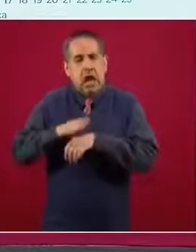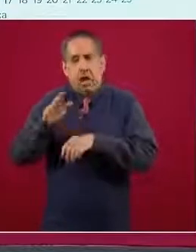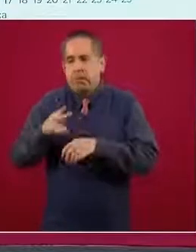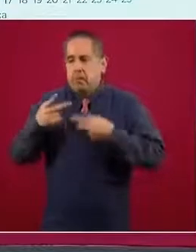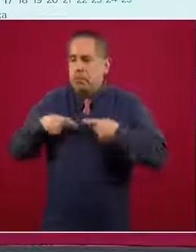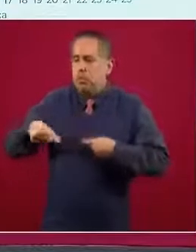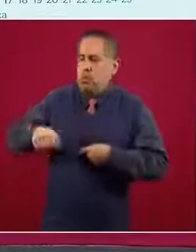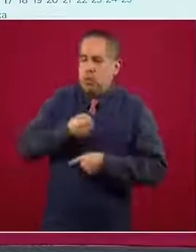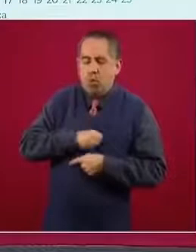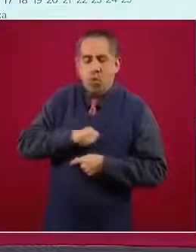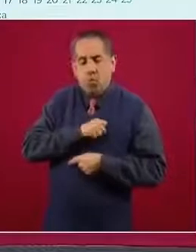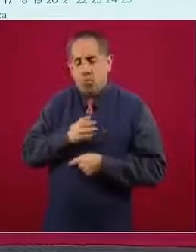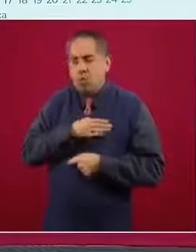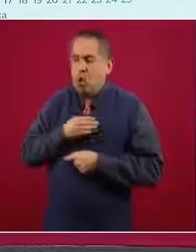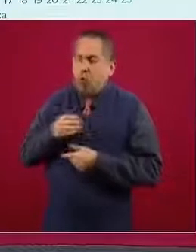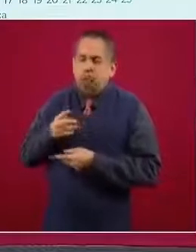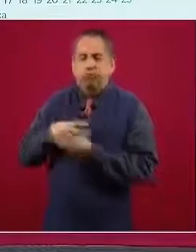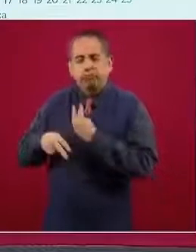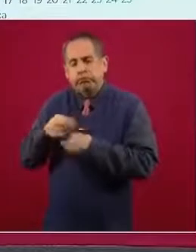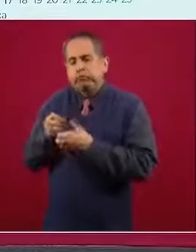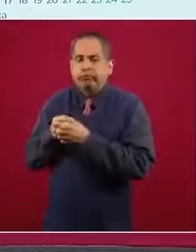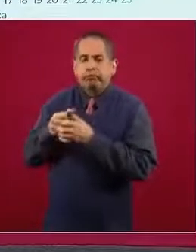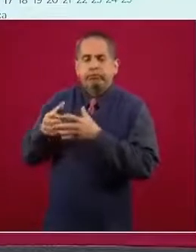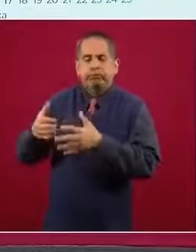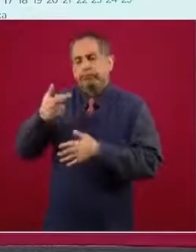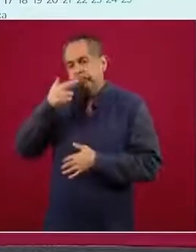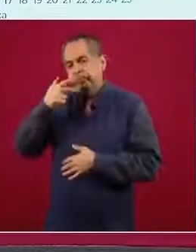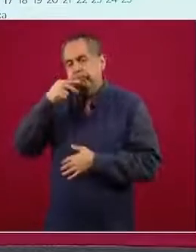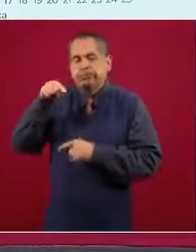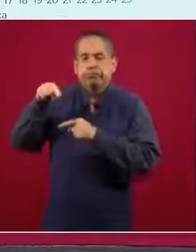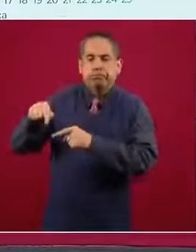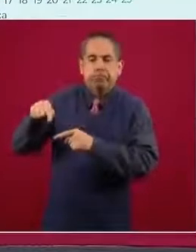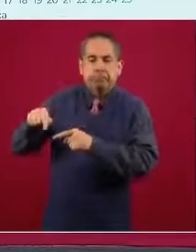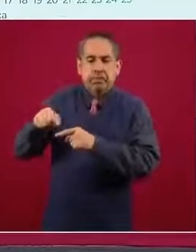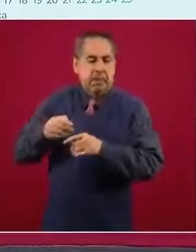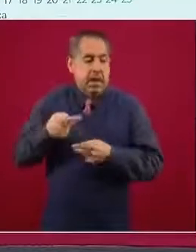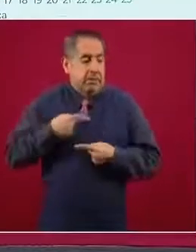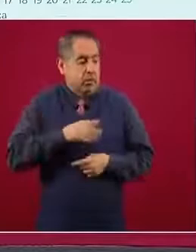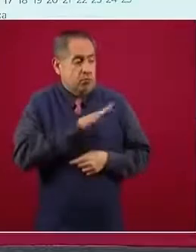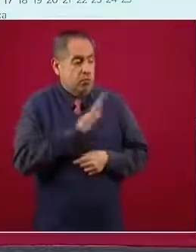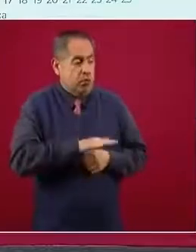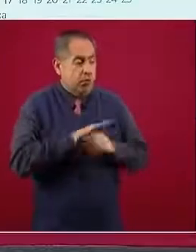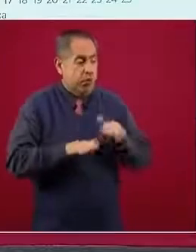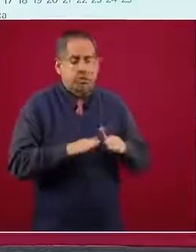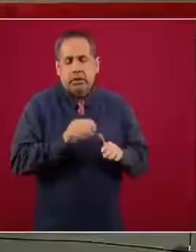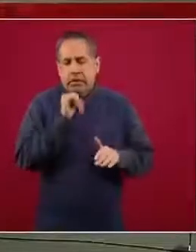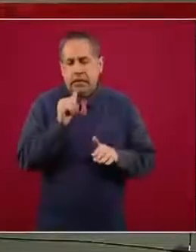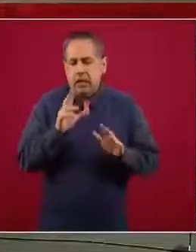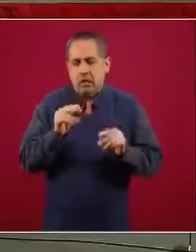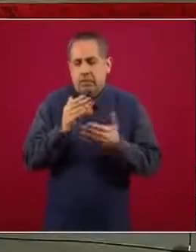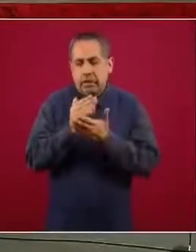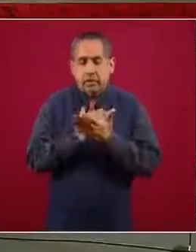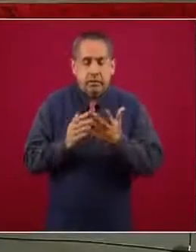han recuperado ahora son más que las personas que están falleciendo de este grupo de